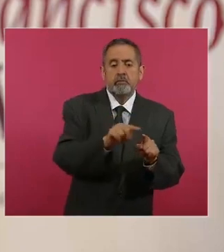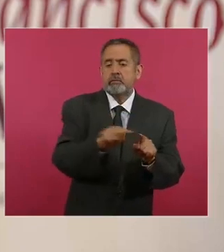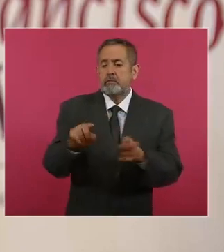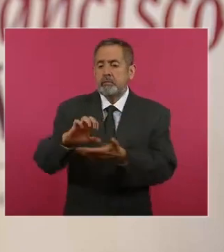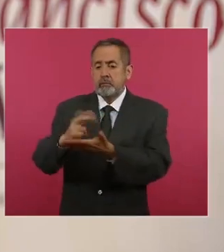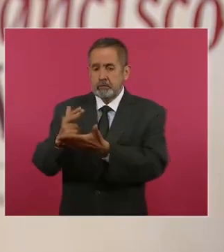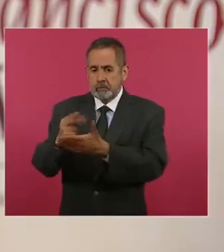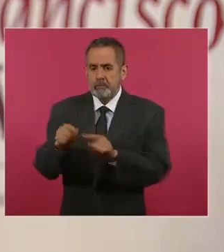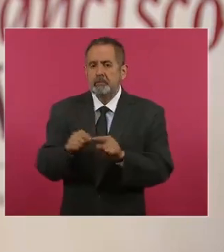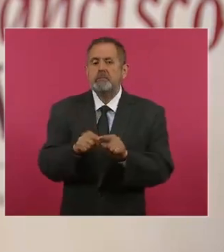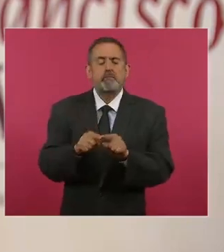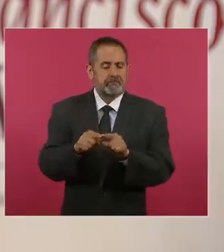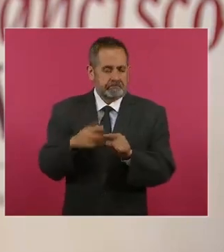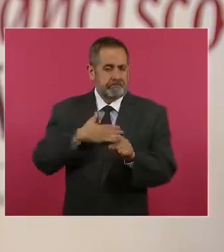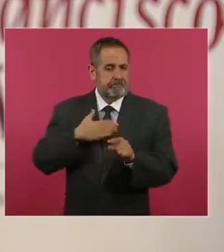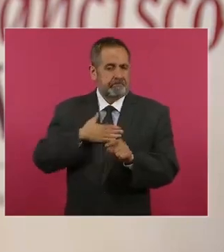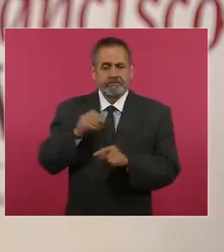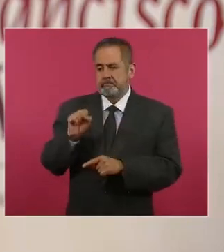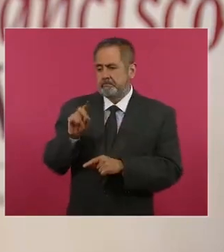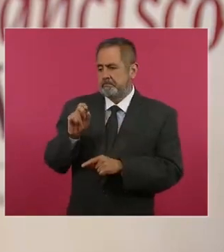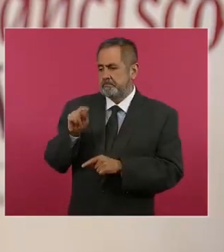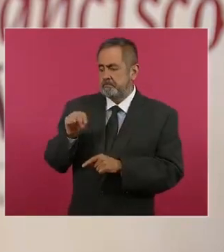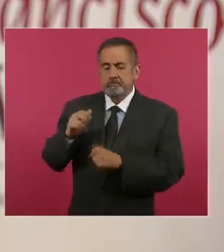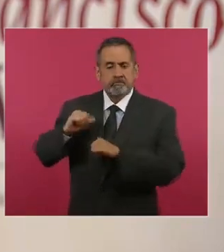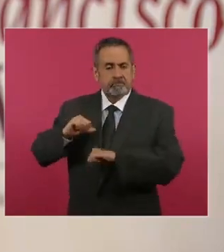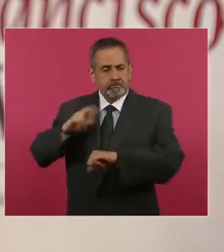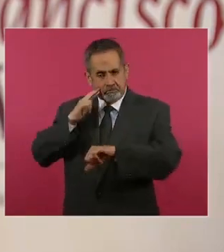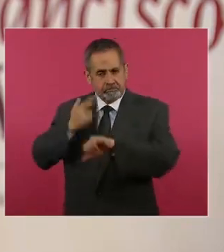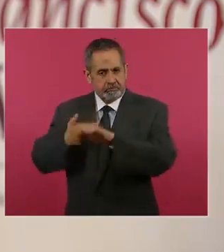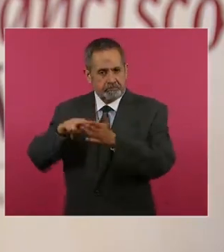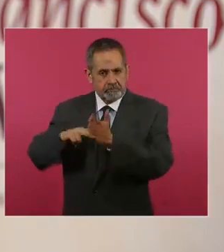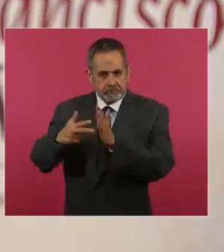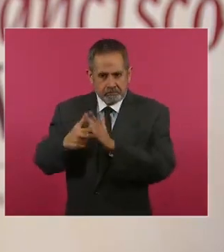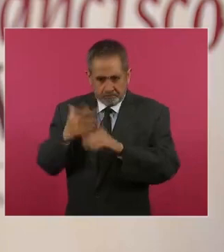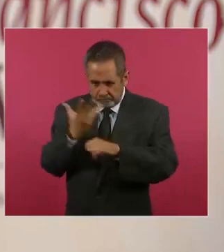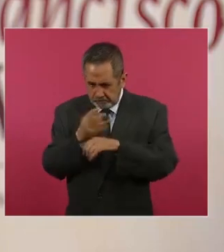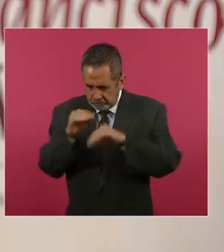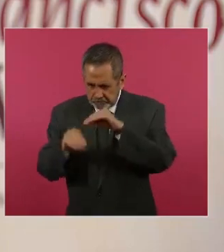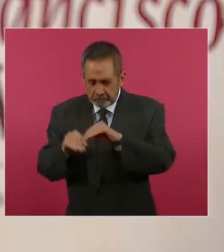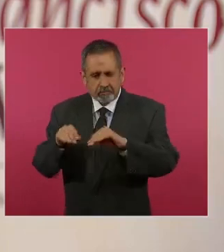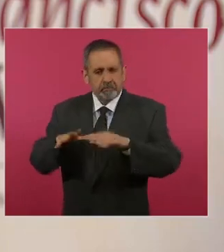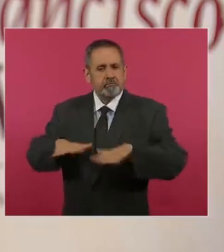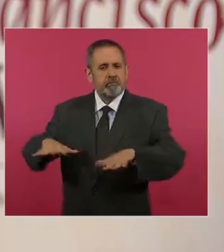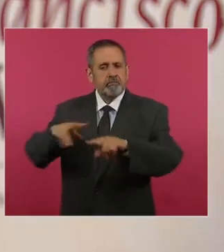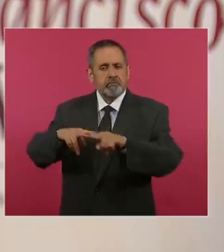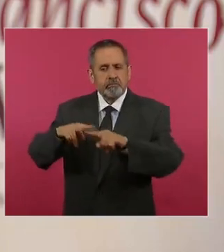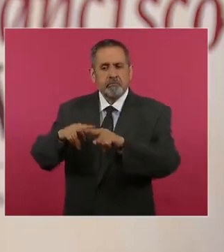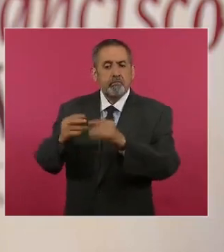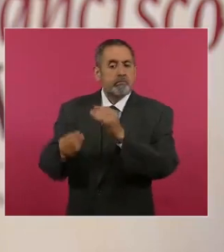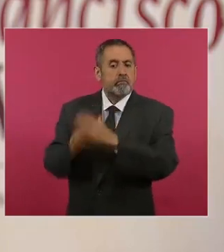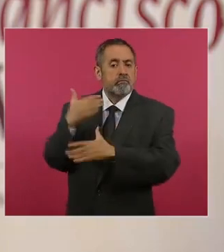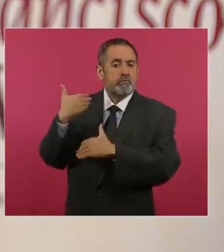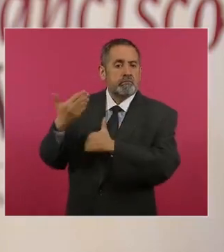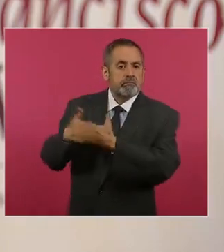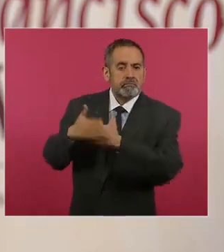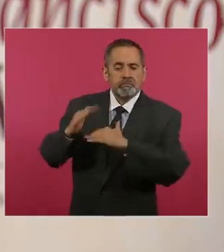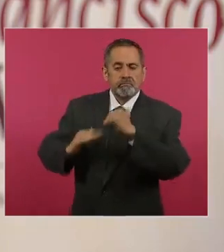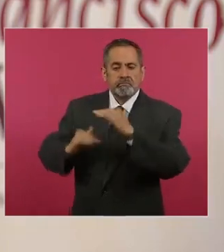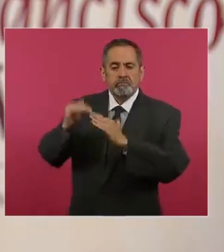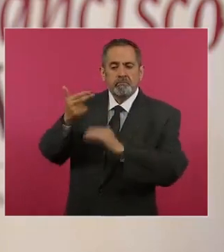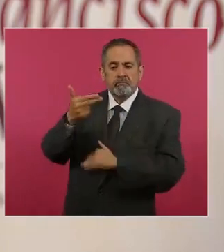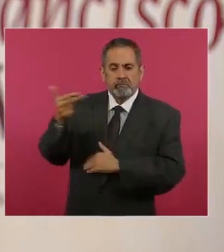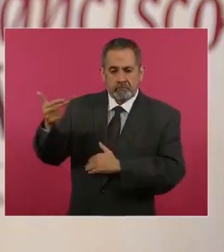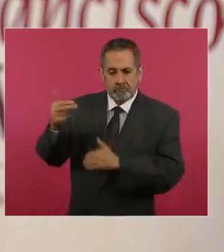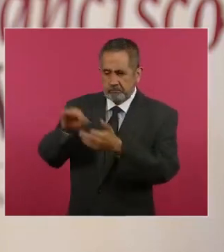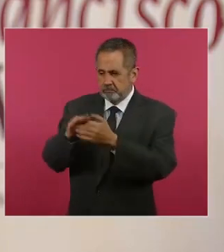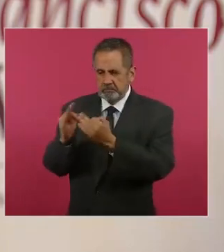la Secretaría de la Defensa Nacional, a través de la Dirección General de Ingenieros, construye en el Parque del Jaguar el Hotel Tulum, el cual está ubicado a una